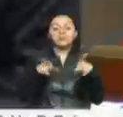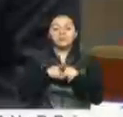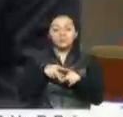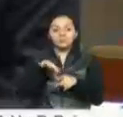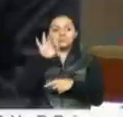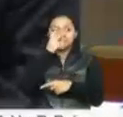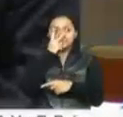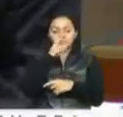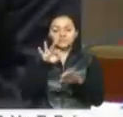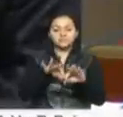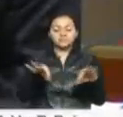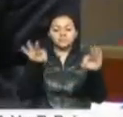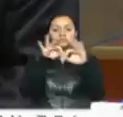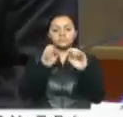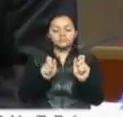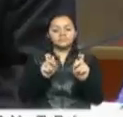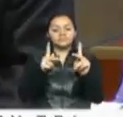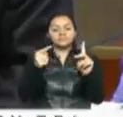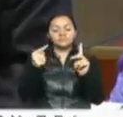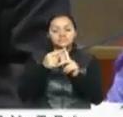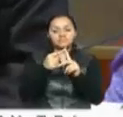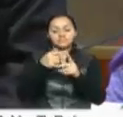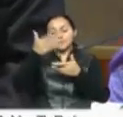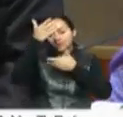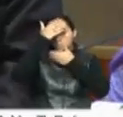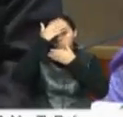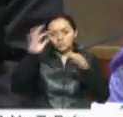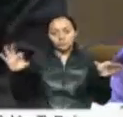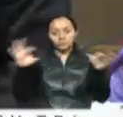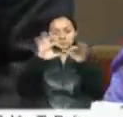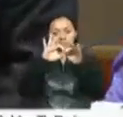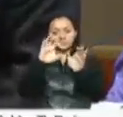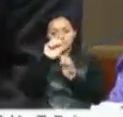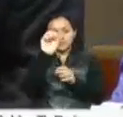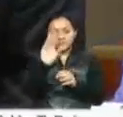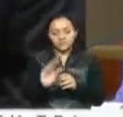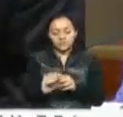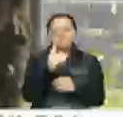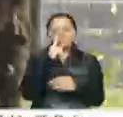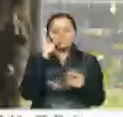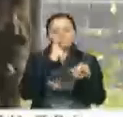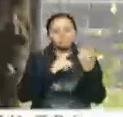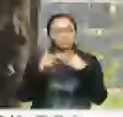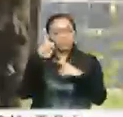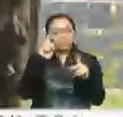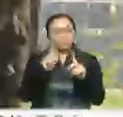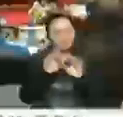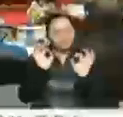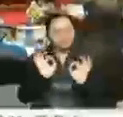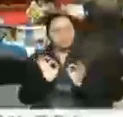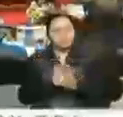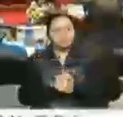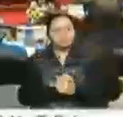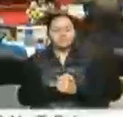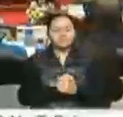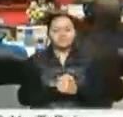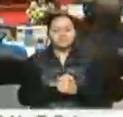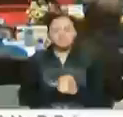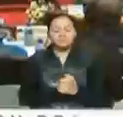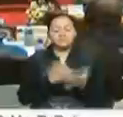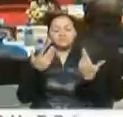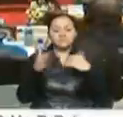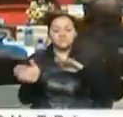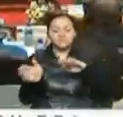una oportunidad muy importante, ya que Marruecos se ha unido a la familia africana, compartiendo asiento con la República Árabe Saharaui Democrática. Por su parte,